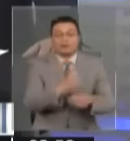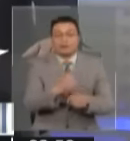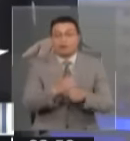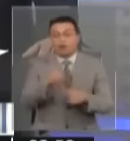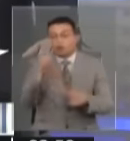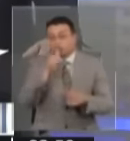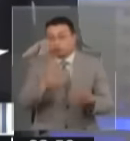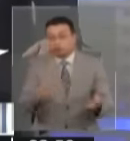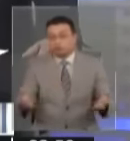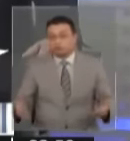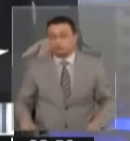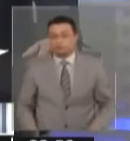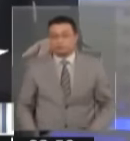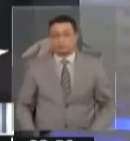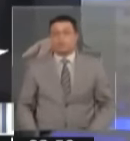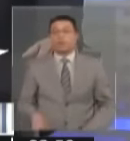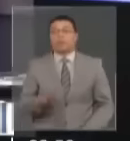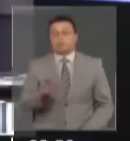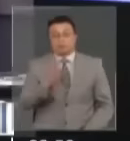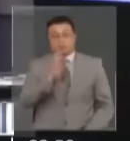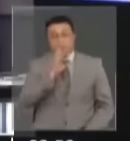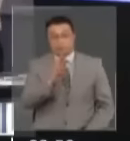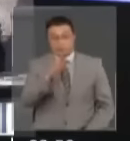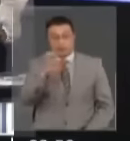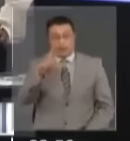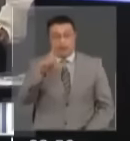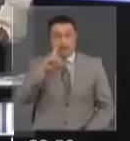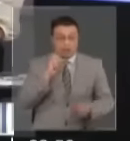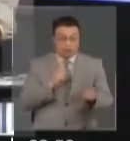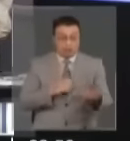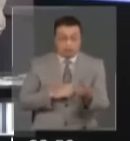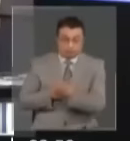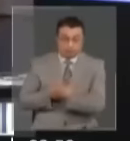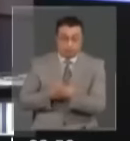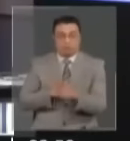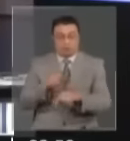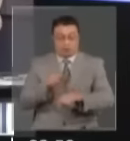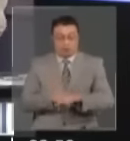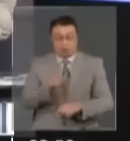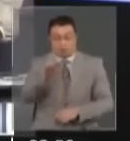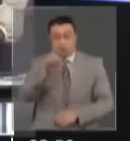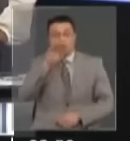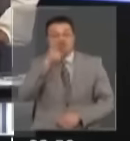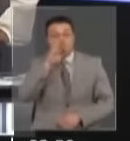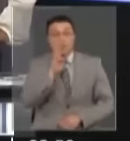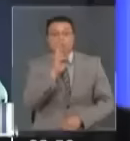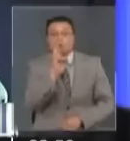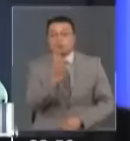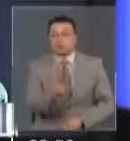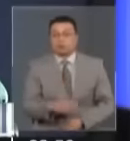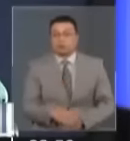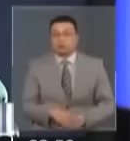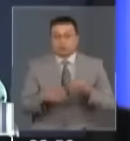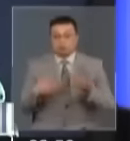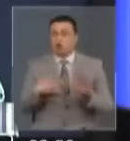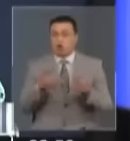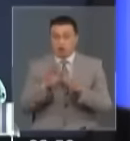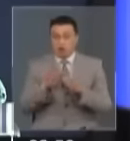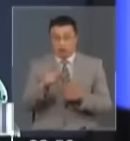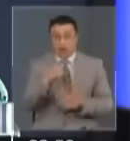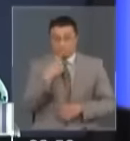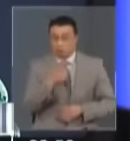digamos, en esto. Tiempo. Responde entonces, Elia Molina, esperemos que comience entonces su tiempo. Un minuto para responder. Yo te agradezco un montón tu pregunta,